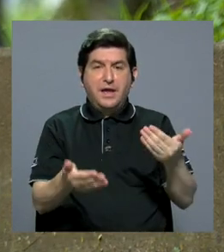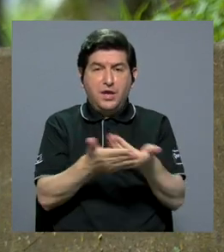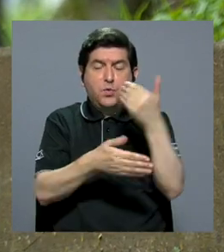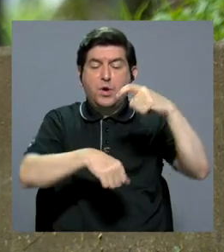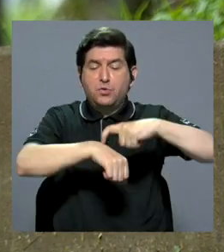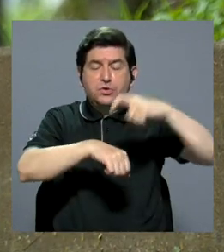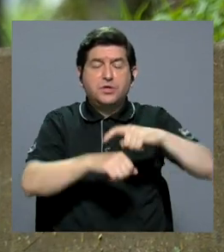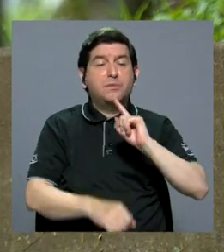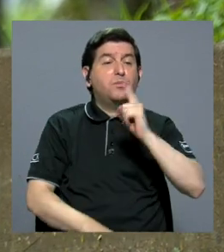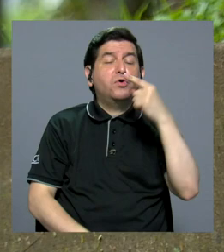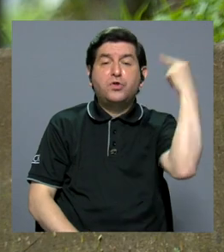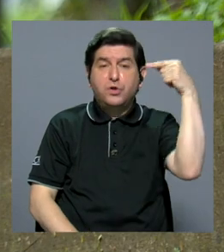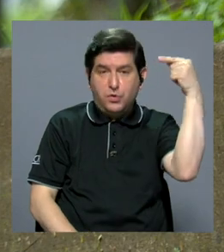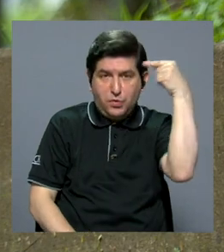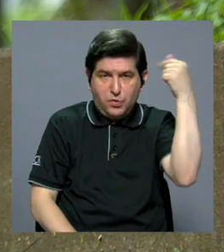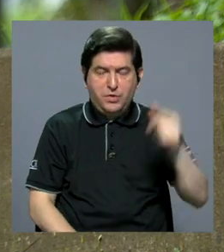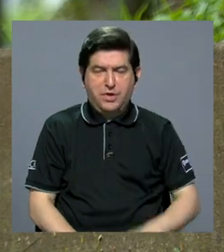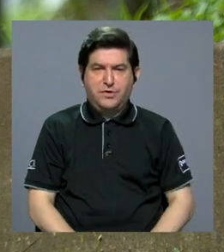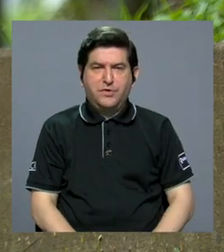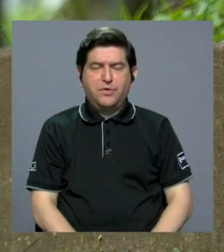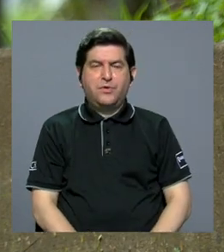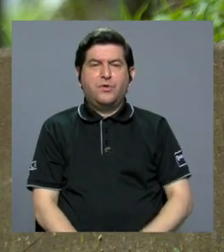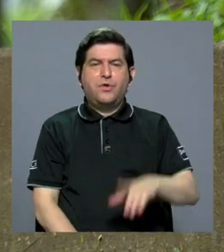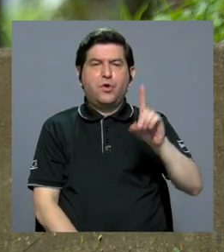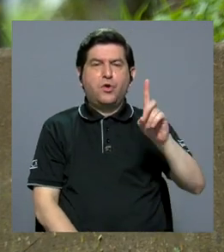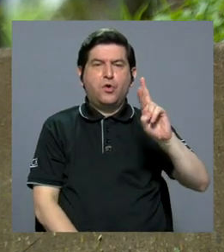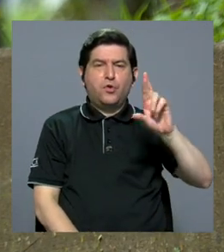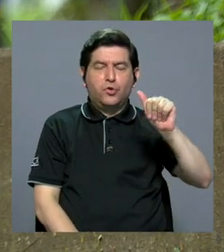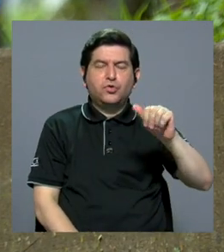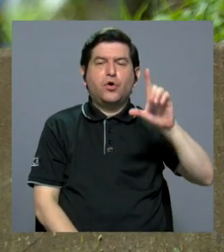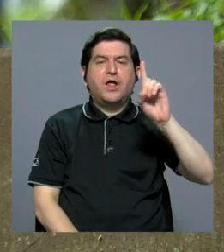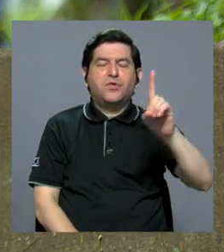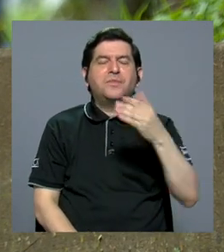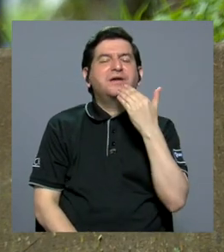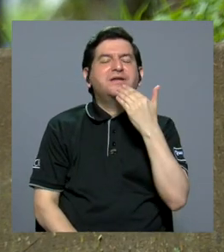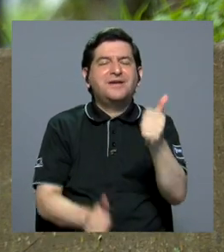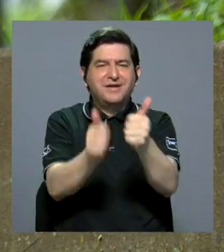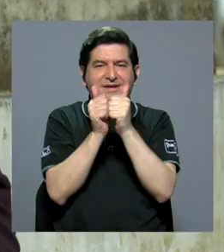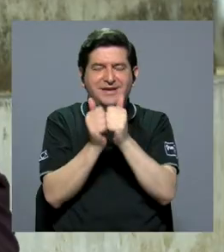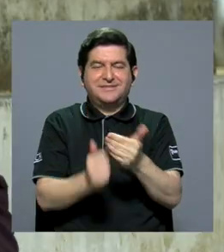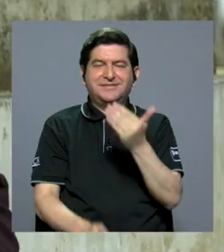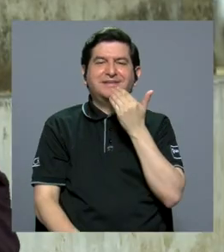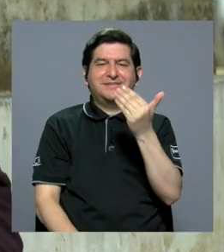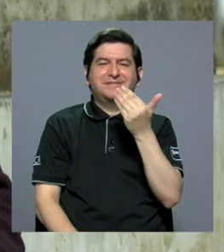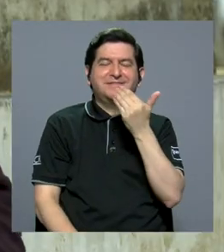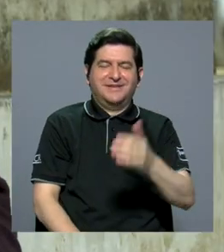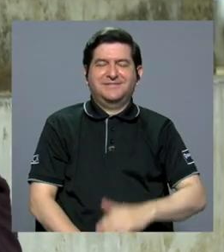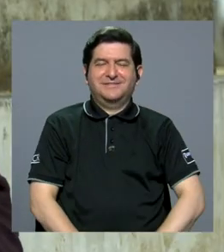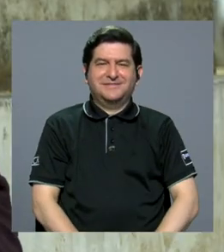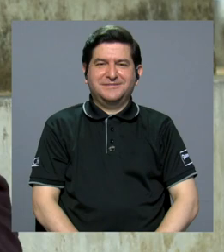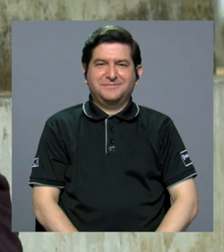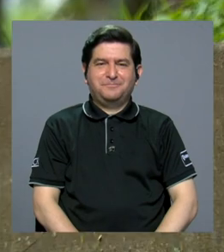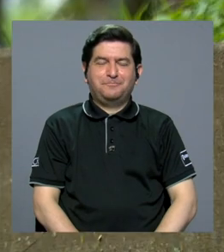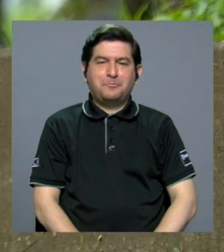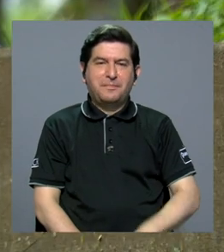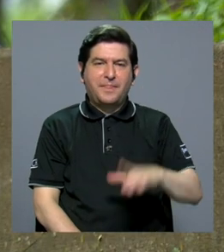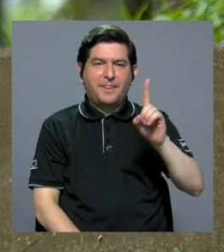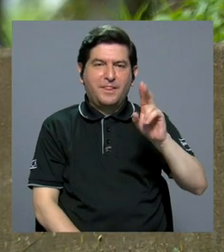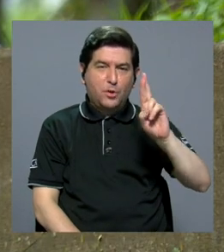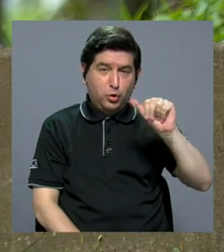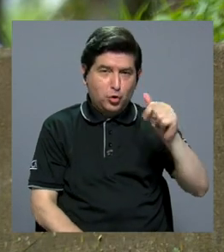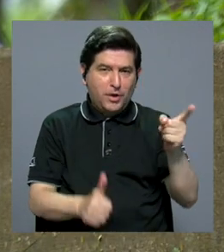fue recientemente anunciada por el gobierno. Doctora Dumandi, muchísimas gracias por acompañarnos. Muchas gracias, Jennifer.